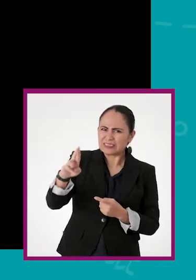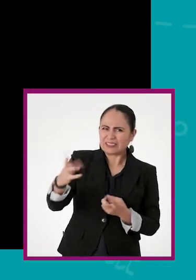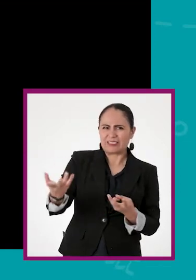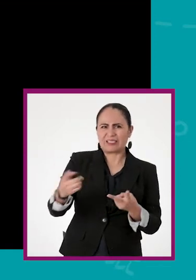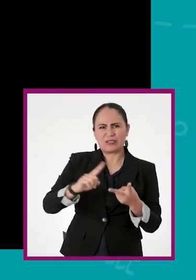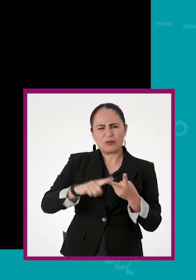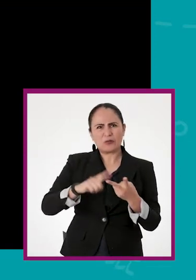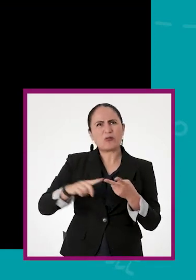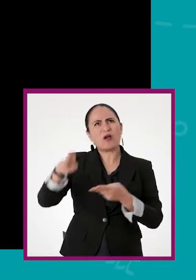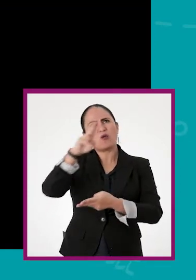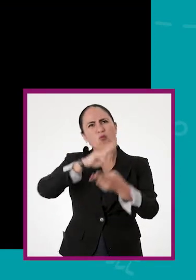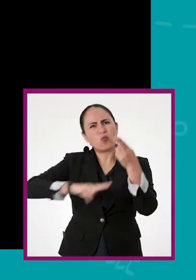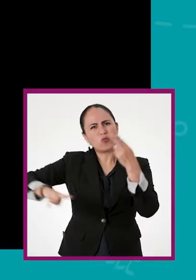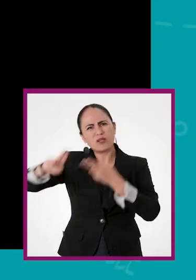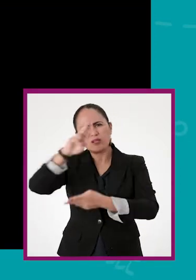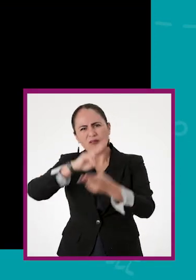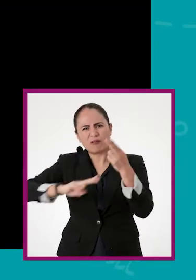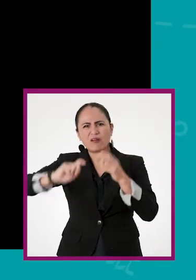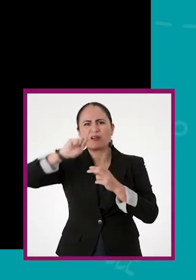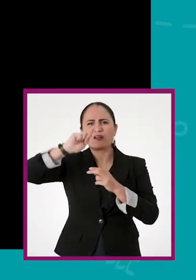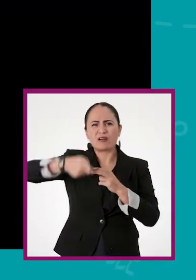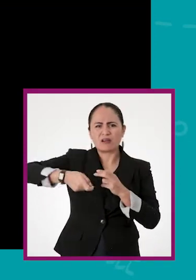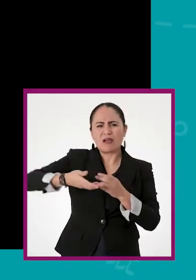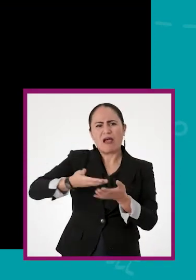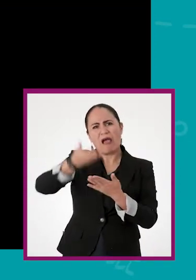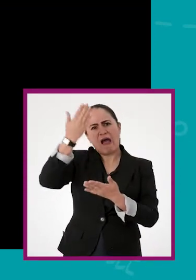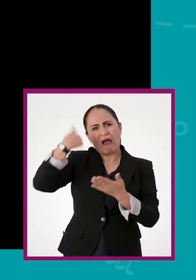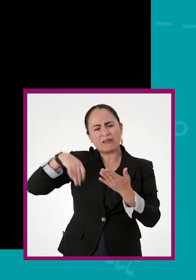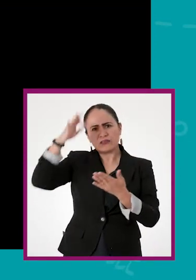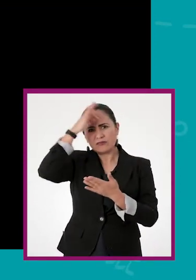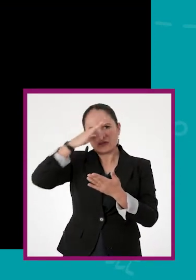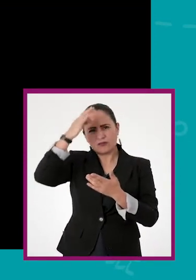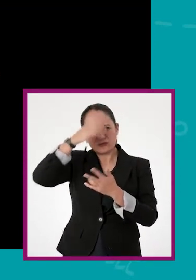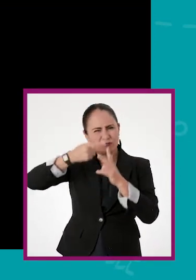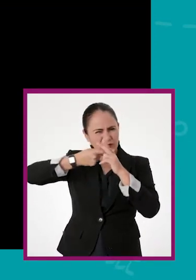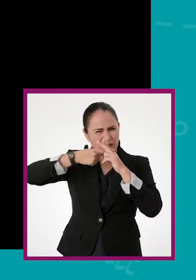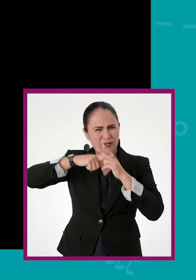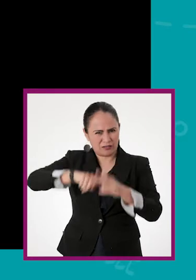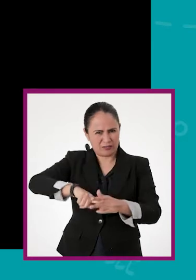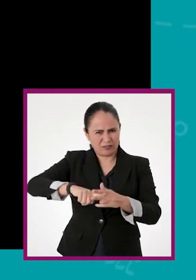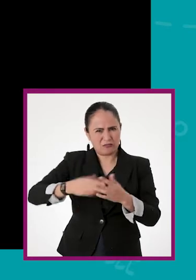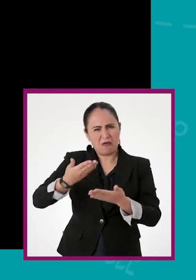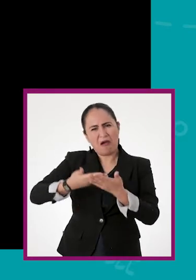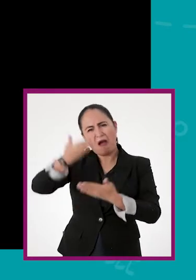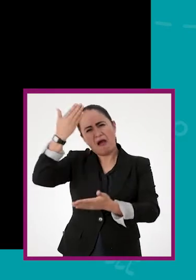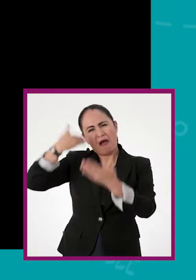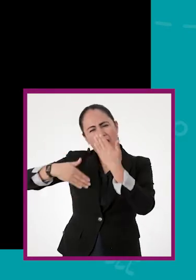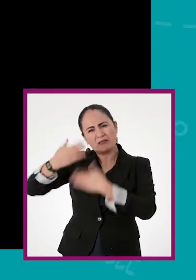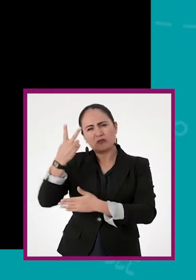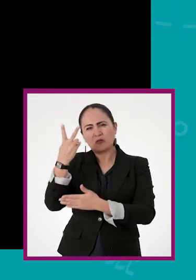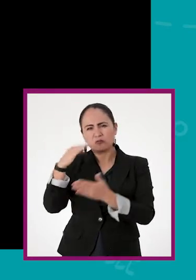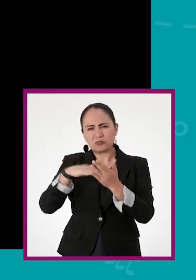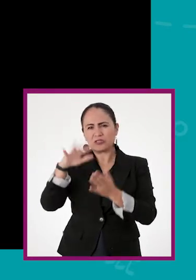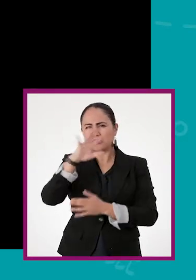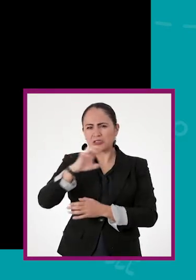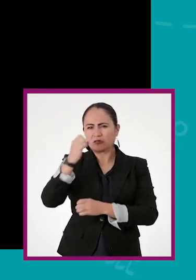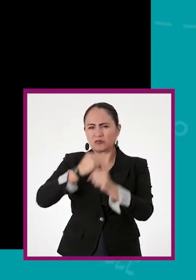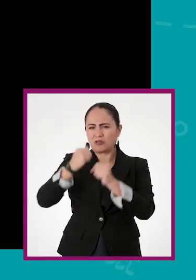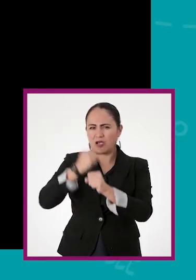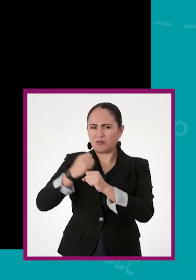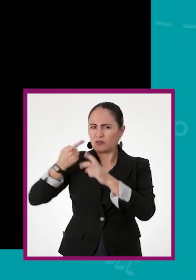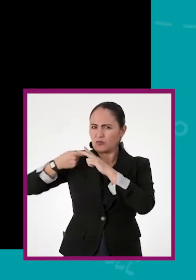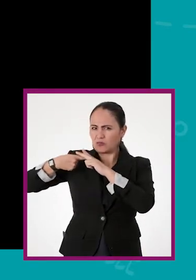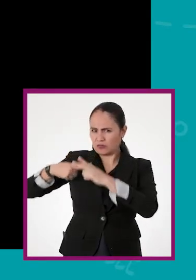por la realidad última del cosmos, la que inauguró la práctica de la filosofía en Occidente hace unos 2500